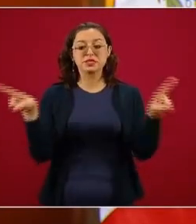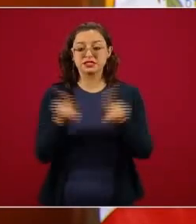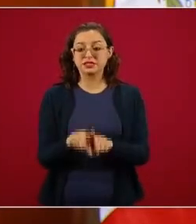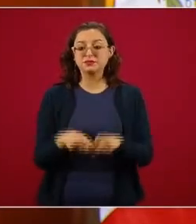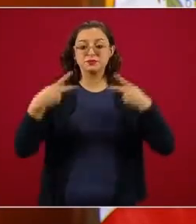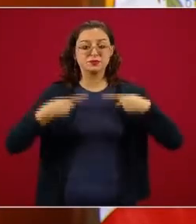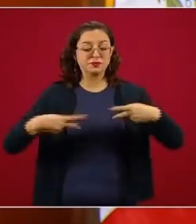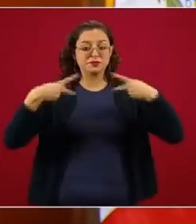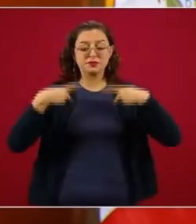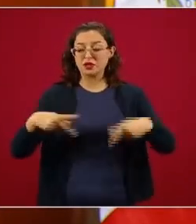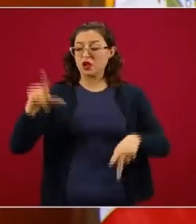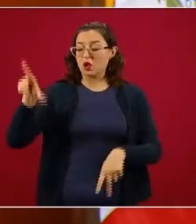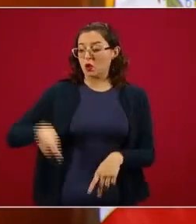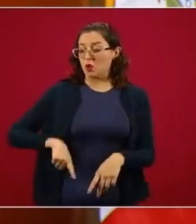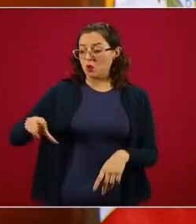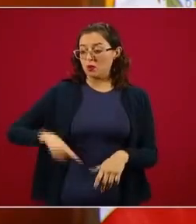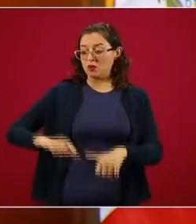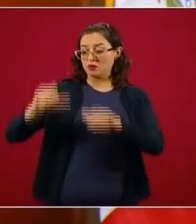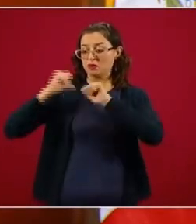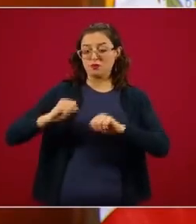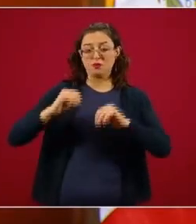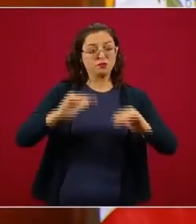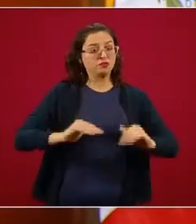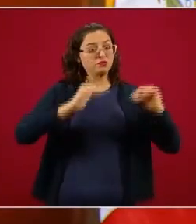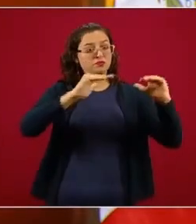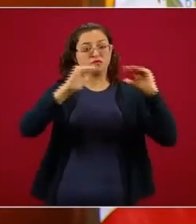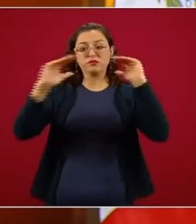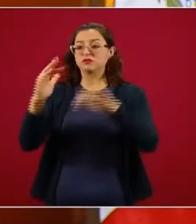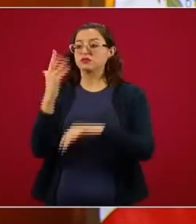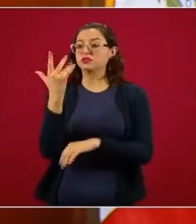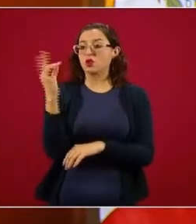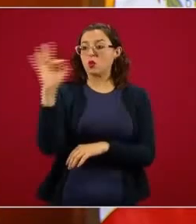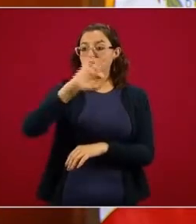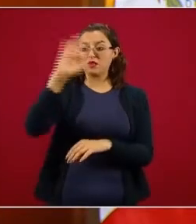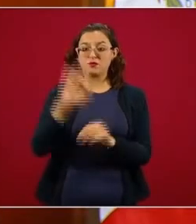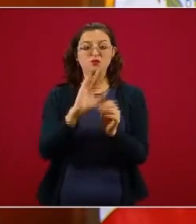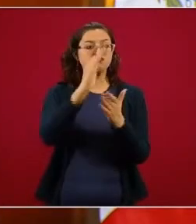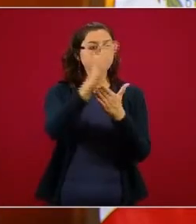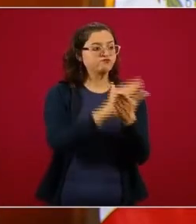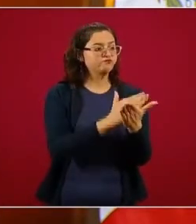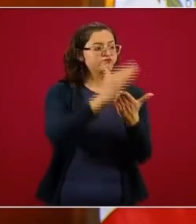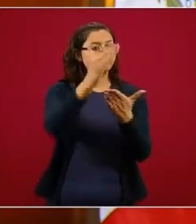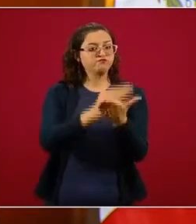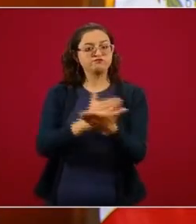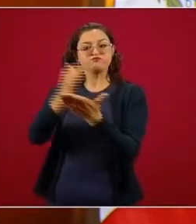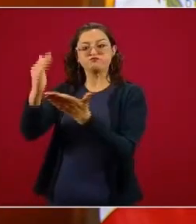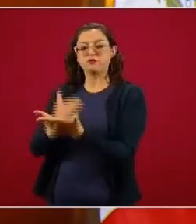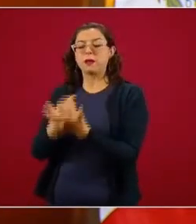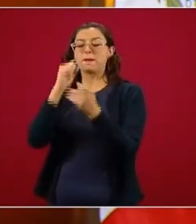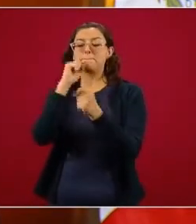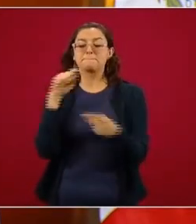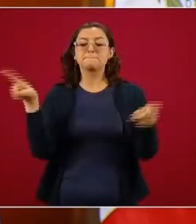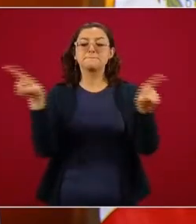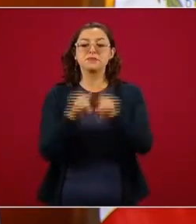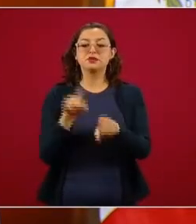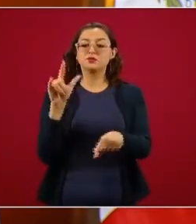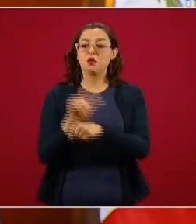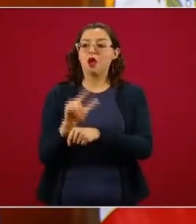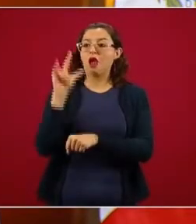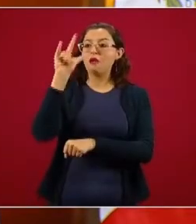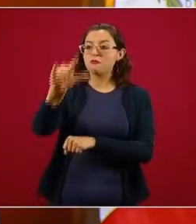altos funcionarios en 50% y se eliminó el uso de aviones